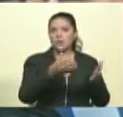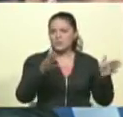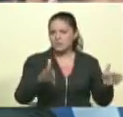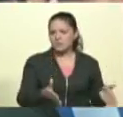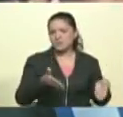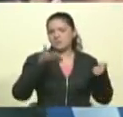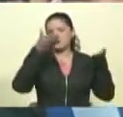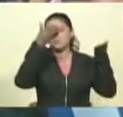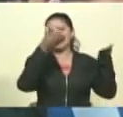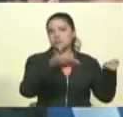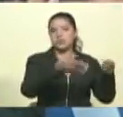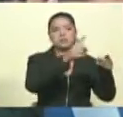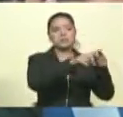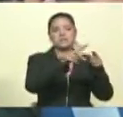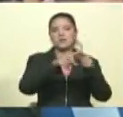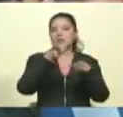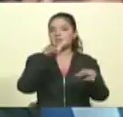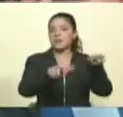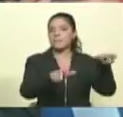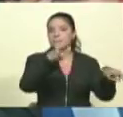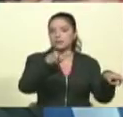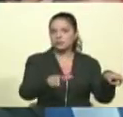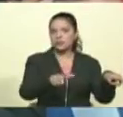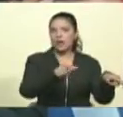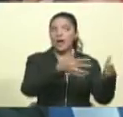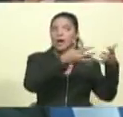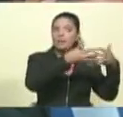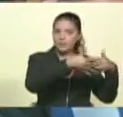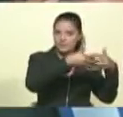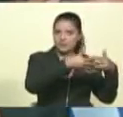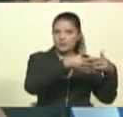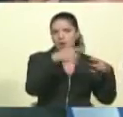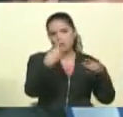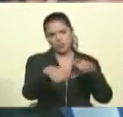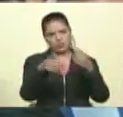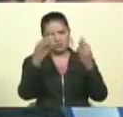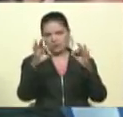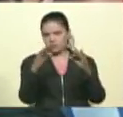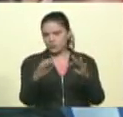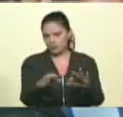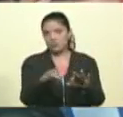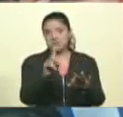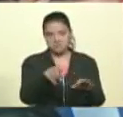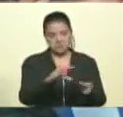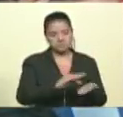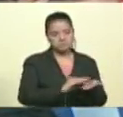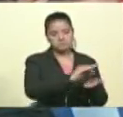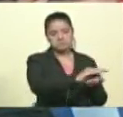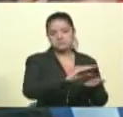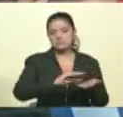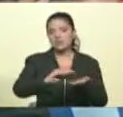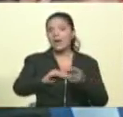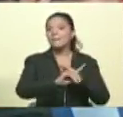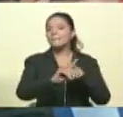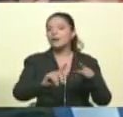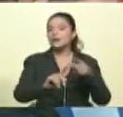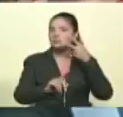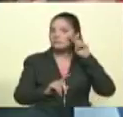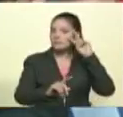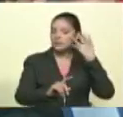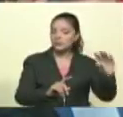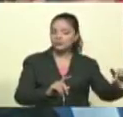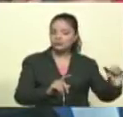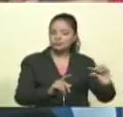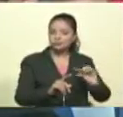cantidades, a diversas personas naturales y jurídicas. Pero obviamente lo hacía a cambio de un porcentaje